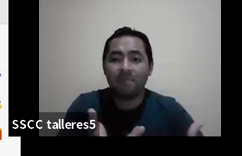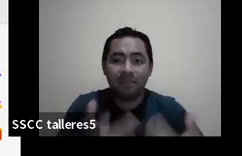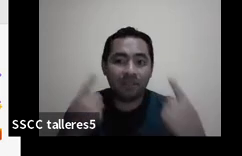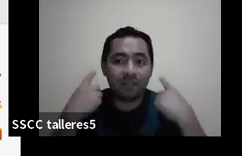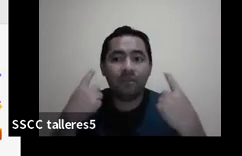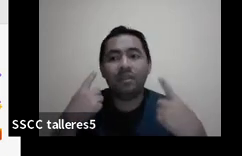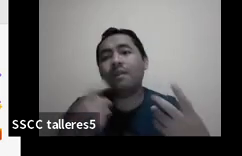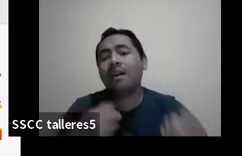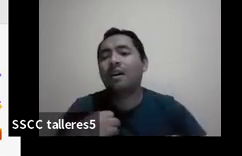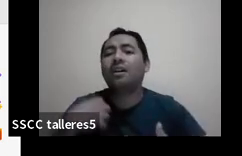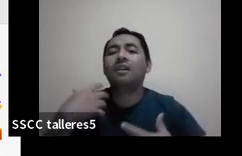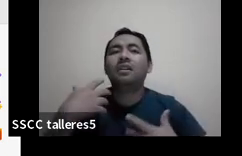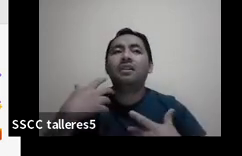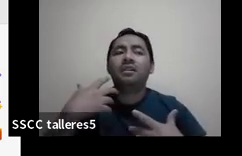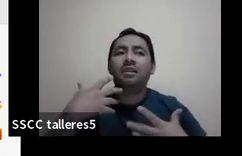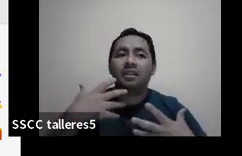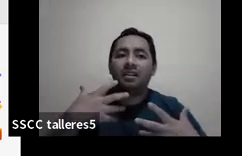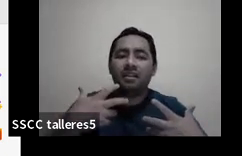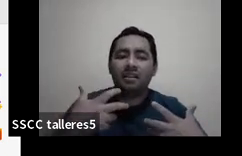a la discapacidad auditiva